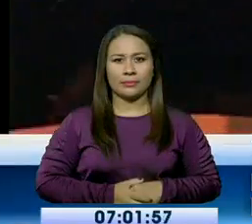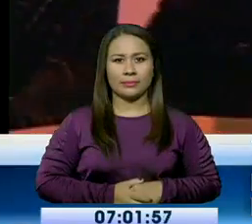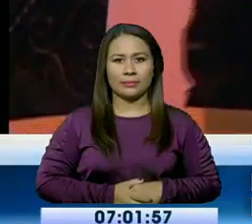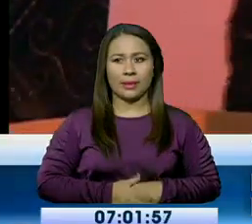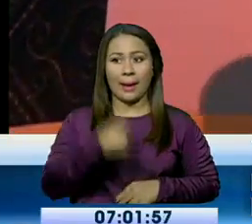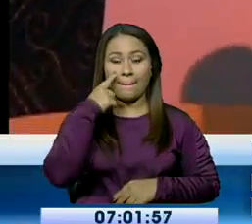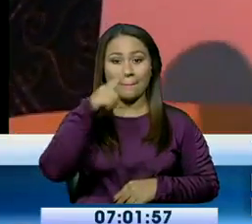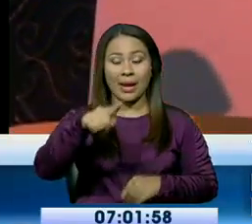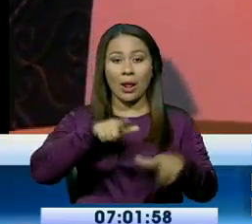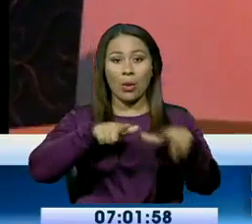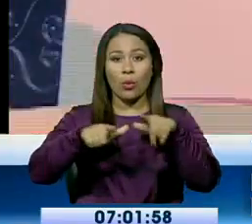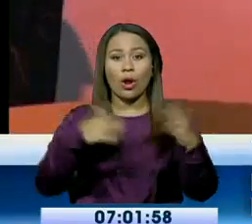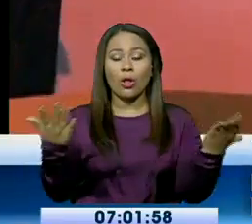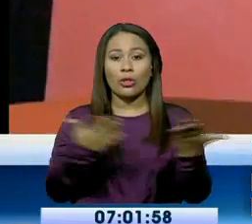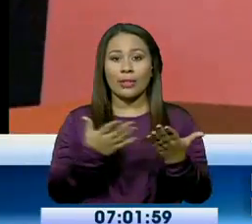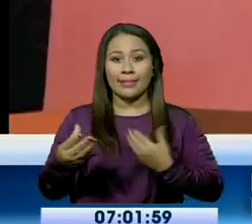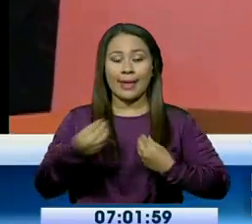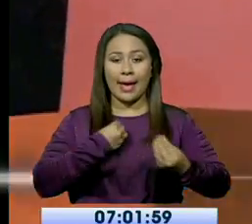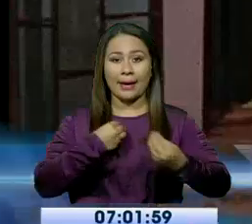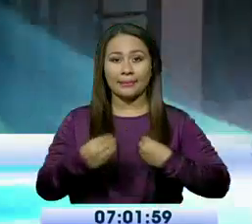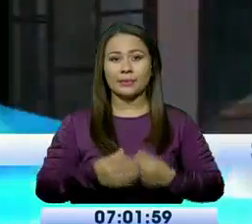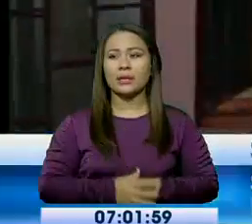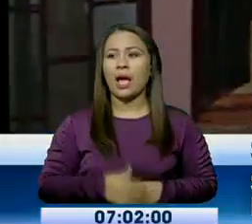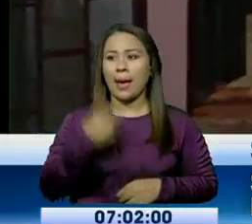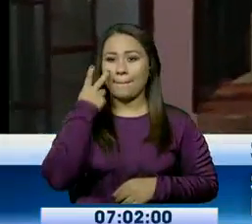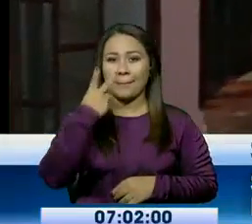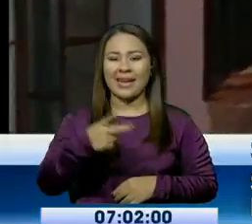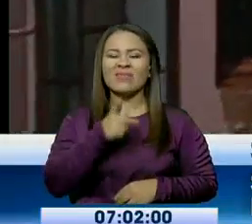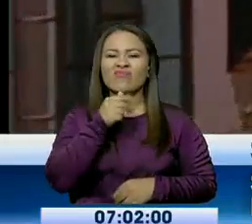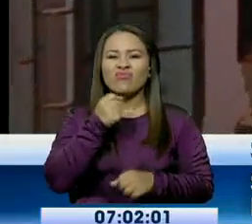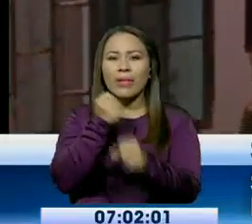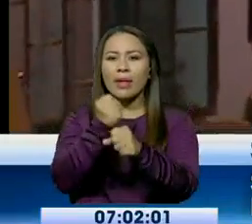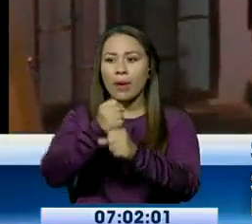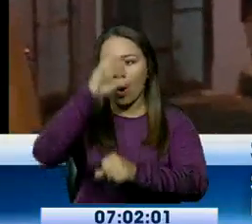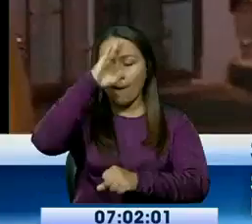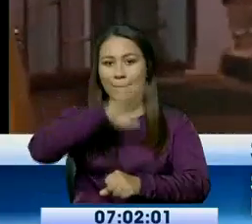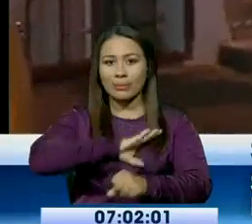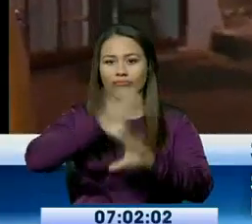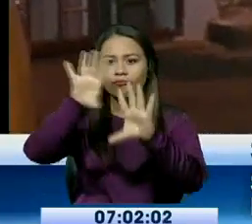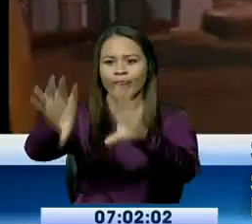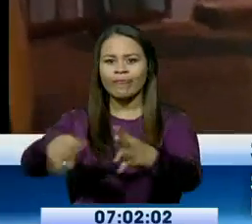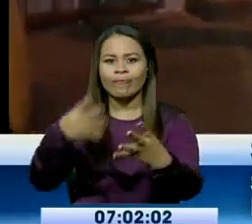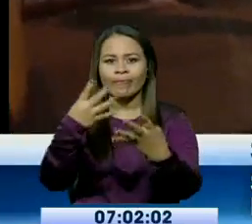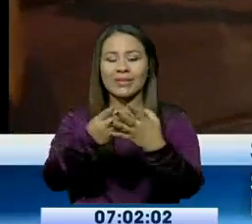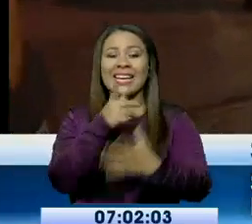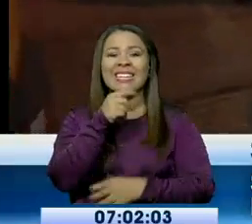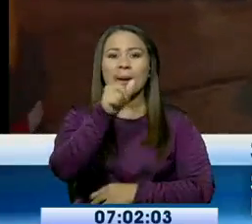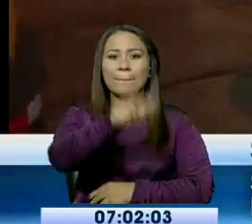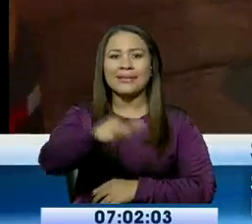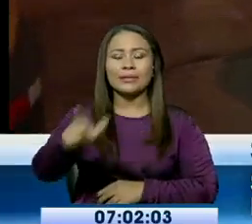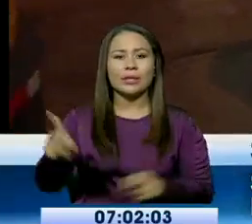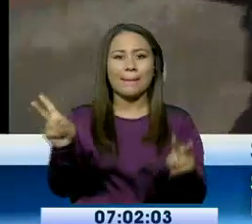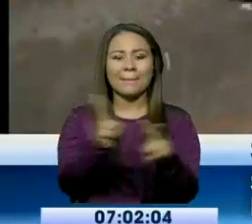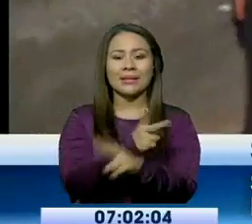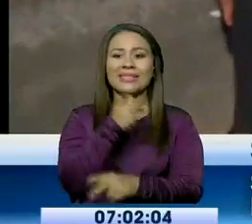El operativo denominado Impacto estuvo a cargo de la Unidad contra el Tráfico para el Consumo